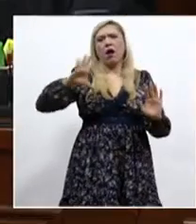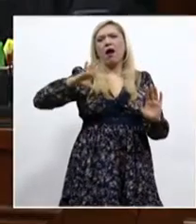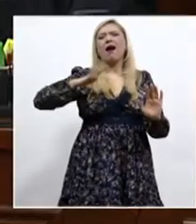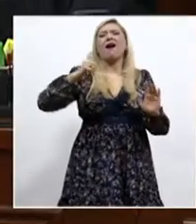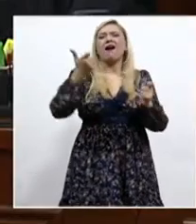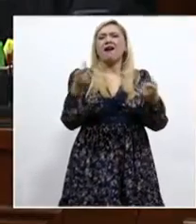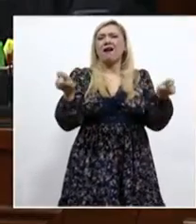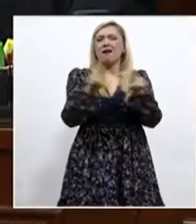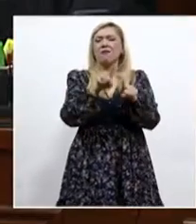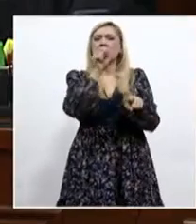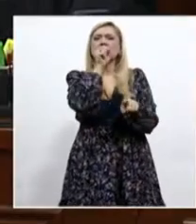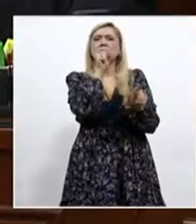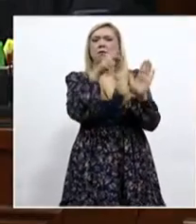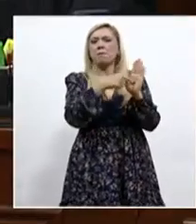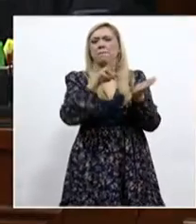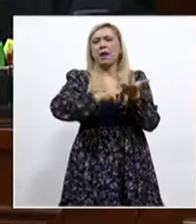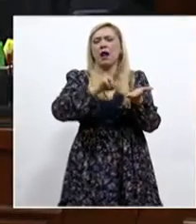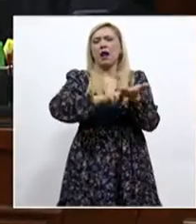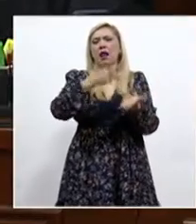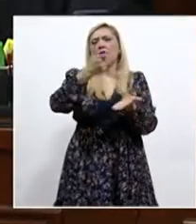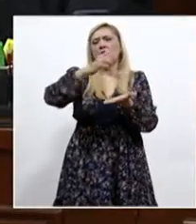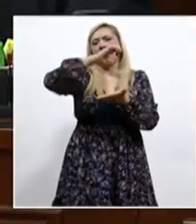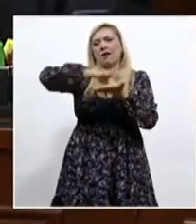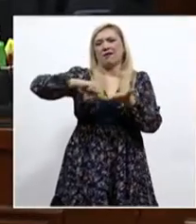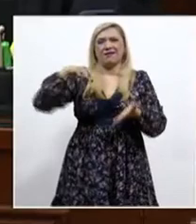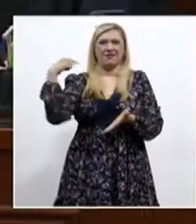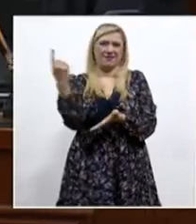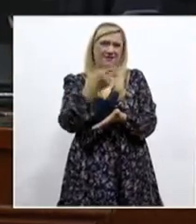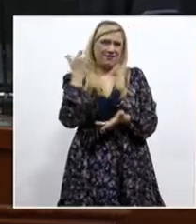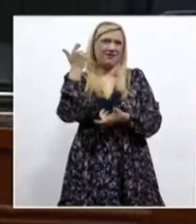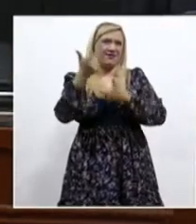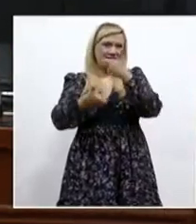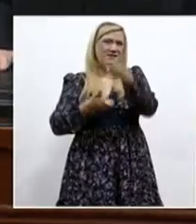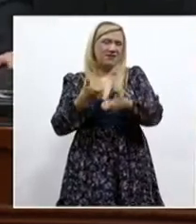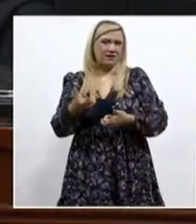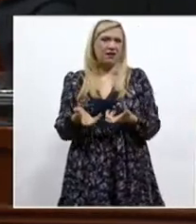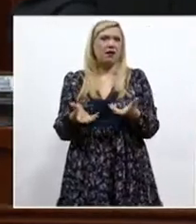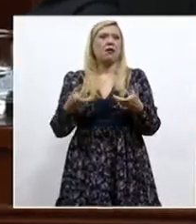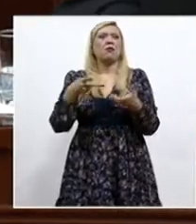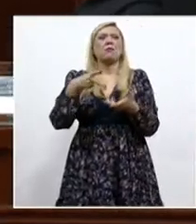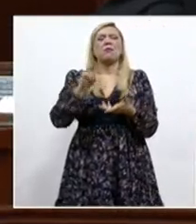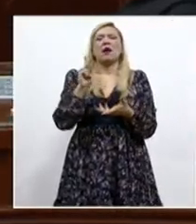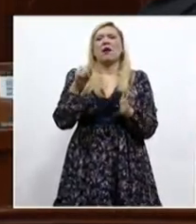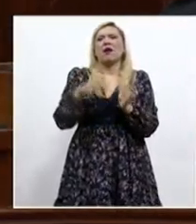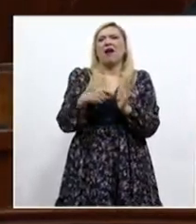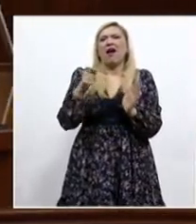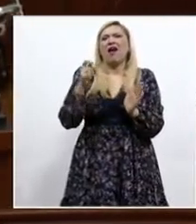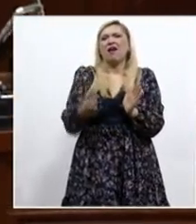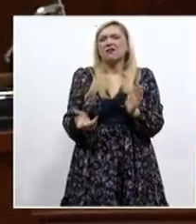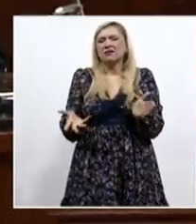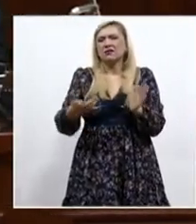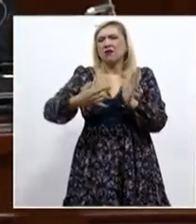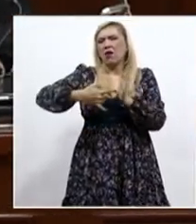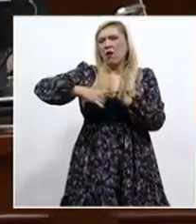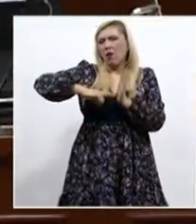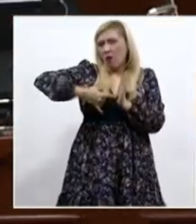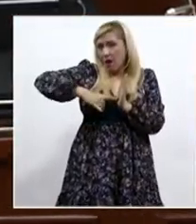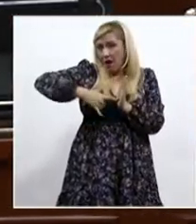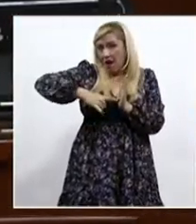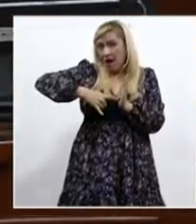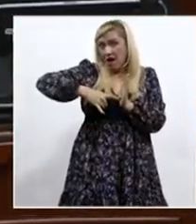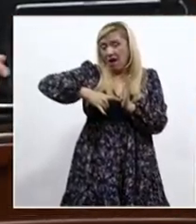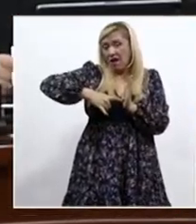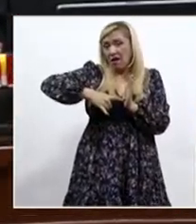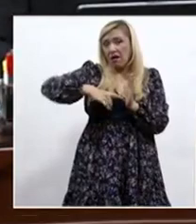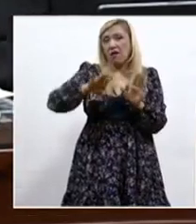de aquellas disposiciones que establecían el cobro de derechos por servicios no especificados en función del horario en que se prestaba